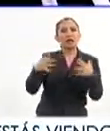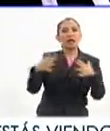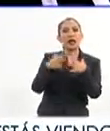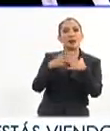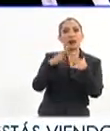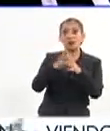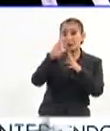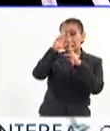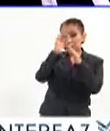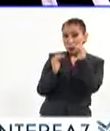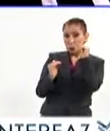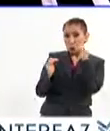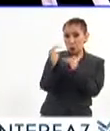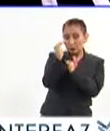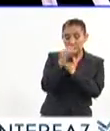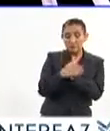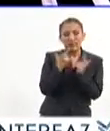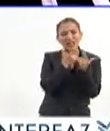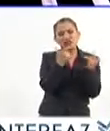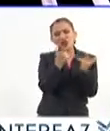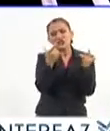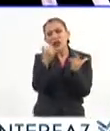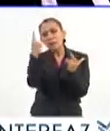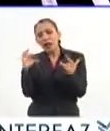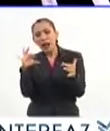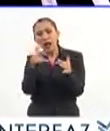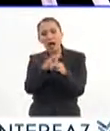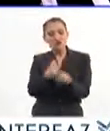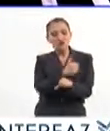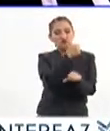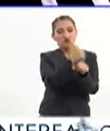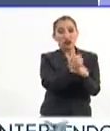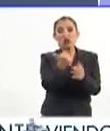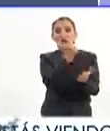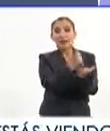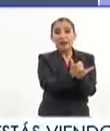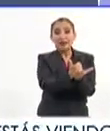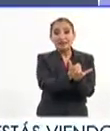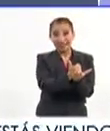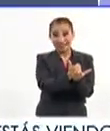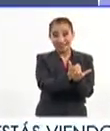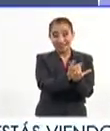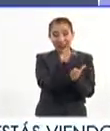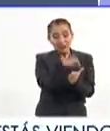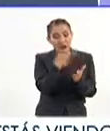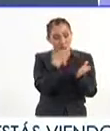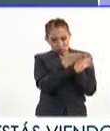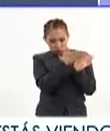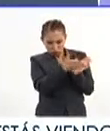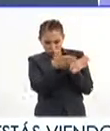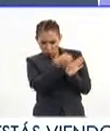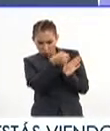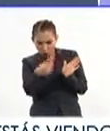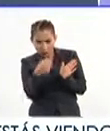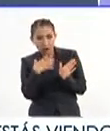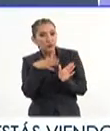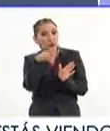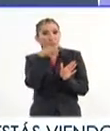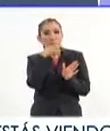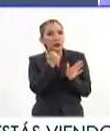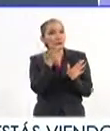sagrada, ¿no? Correcto. O sea, son historias para fundar señoríos, entonces siguen todos estos arquetipos discursivos, sí. Y por ende no